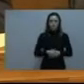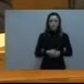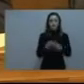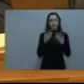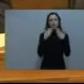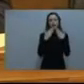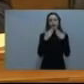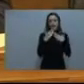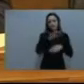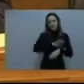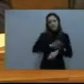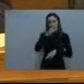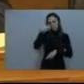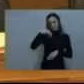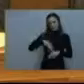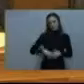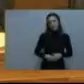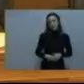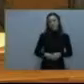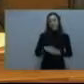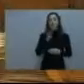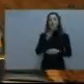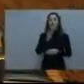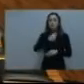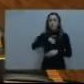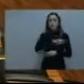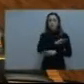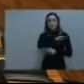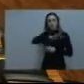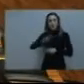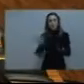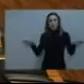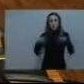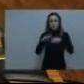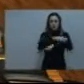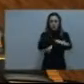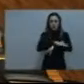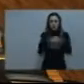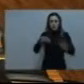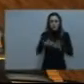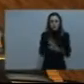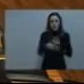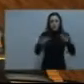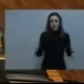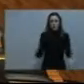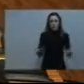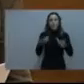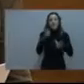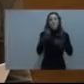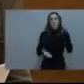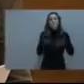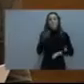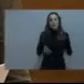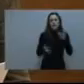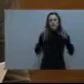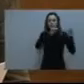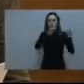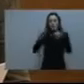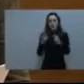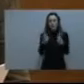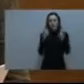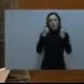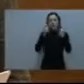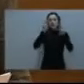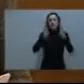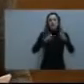Gracias, señor presidente. La pregunta que formulamos al Consejo de Gobierno es la siguiente. ¿Cómo valora la formación impartida al alumnado en materia de